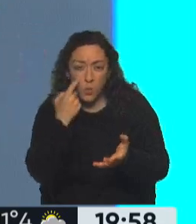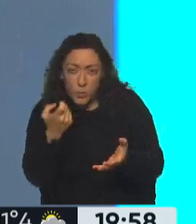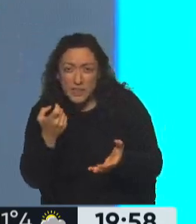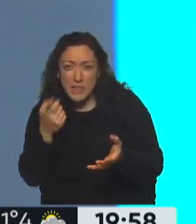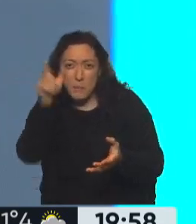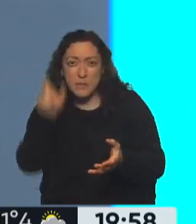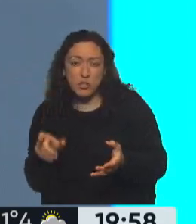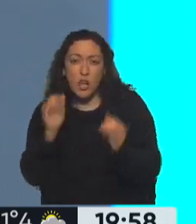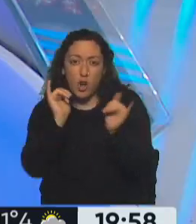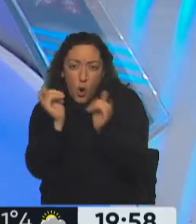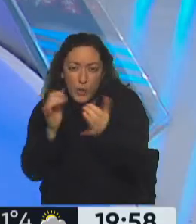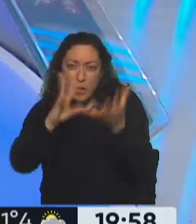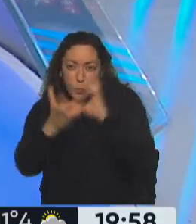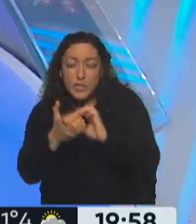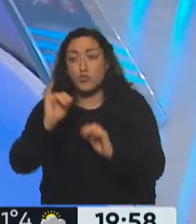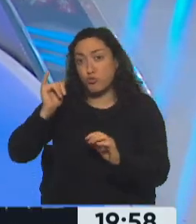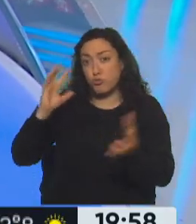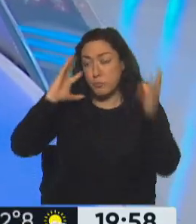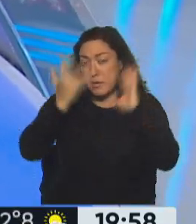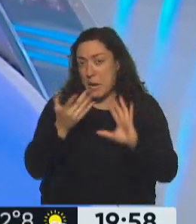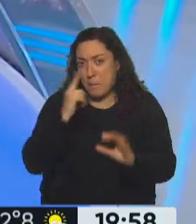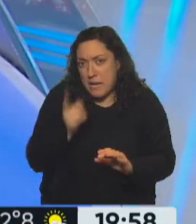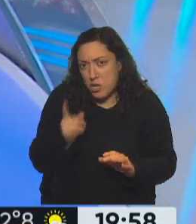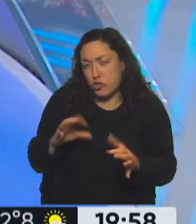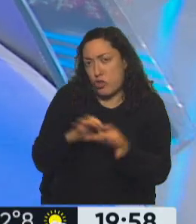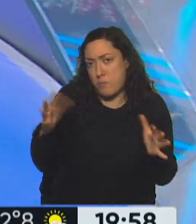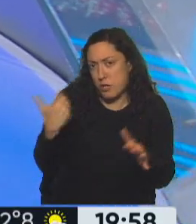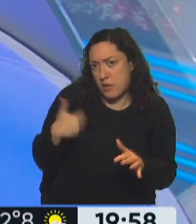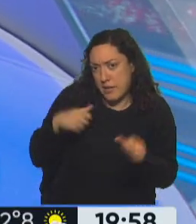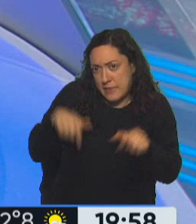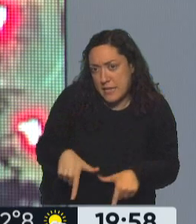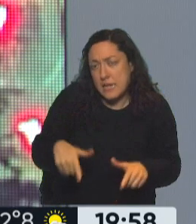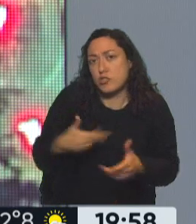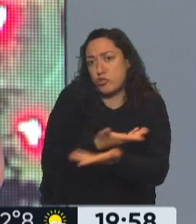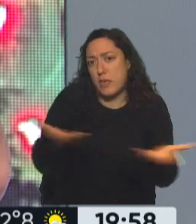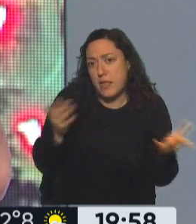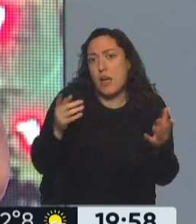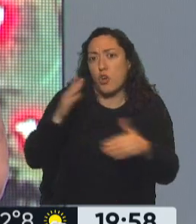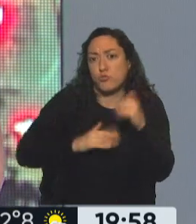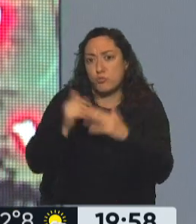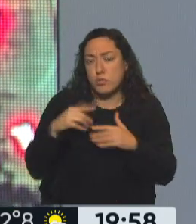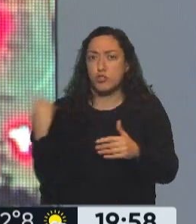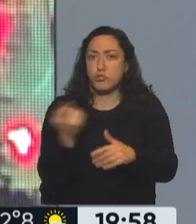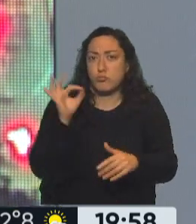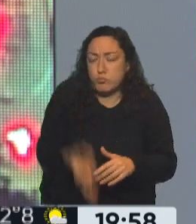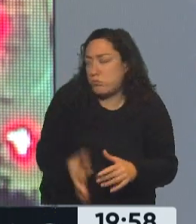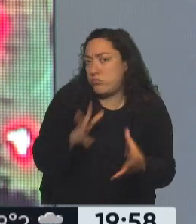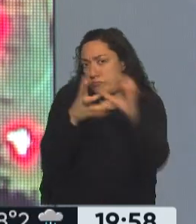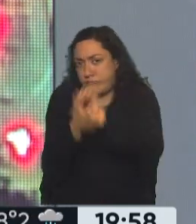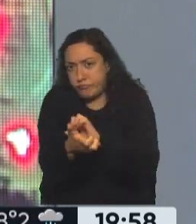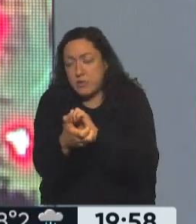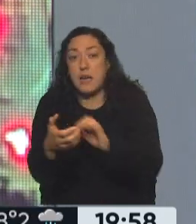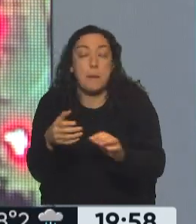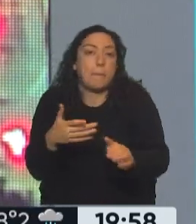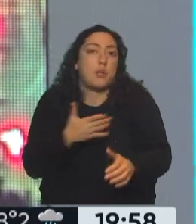persona joven que sos? Sí, totalmente. Yo creo que Milei es un riesgo para la democracia argentina. Perfecto. Y es un riesgo para la sociedad que supimos construir. Ahora, ese diagnóstico mío